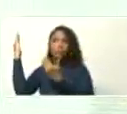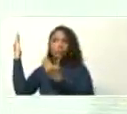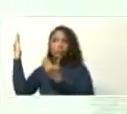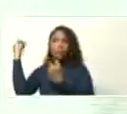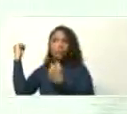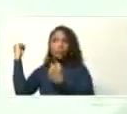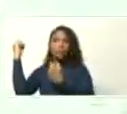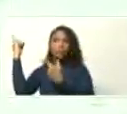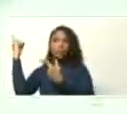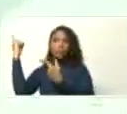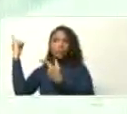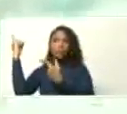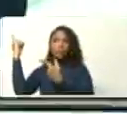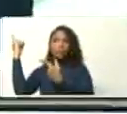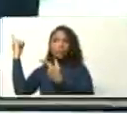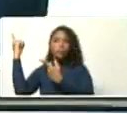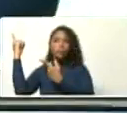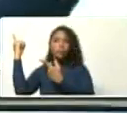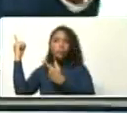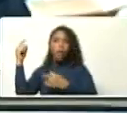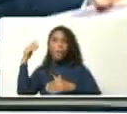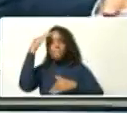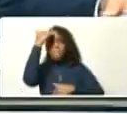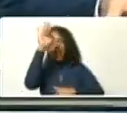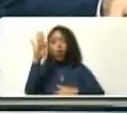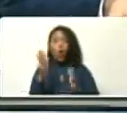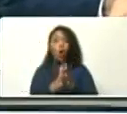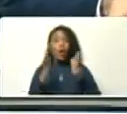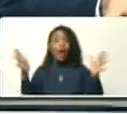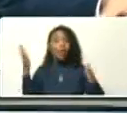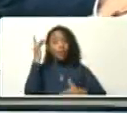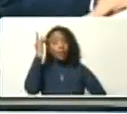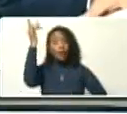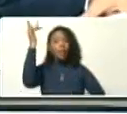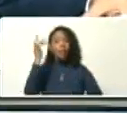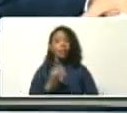futuro. En México, con su grandeza,